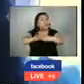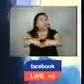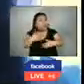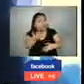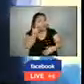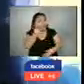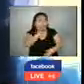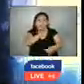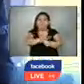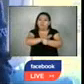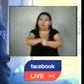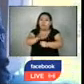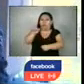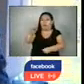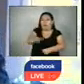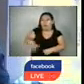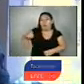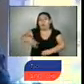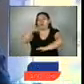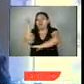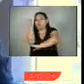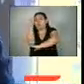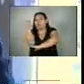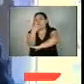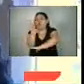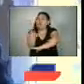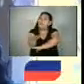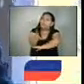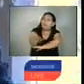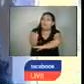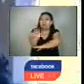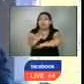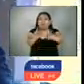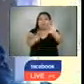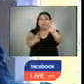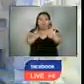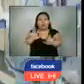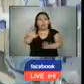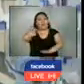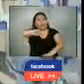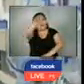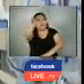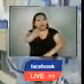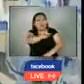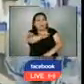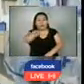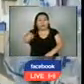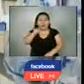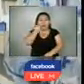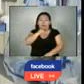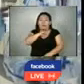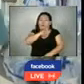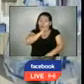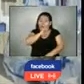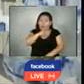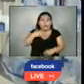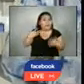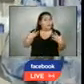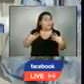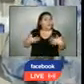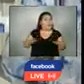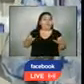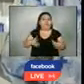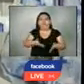se presentan en las salas de emergencia. Indican que aproximadamente 75% de los pacientes son los que logran salir salir de